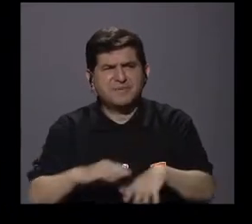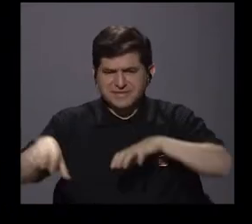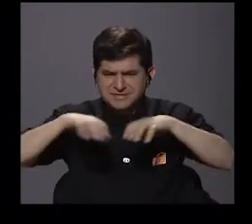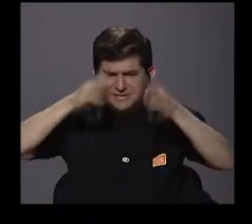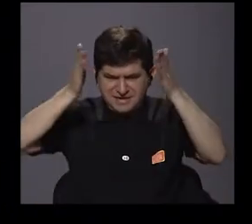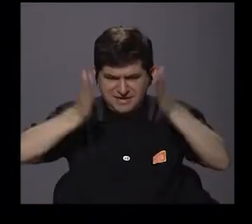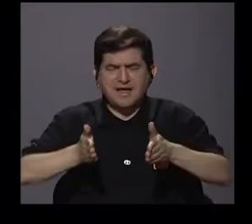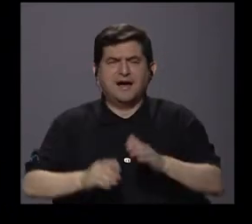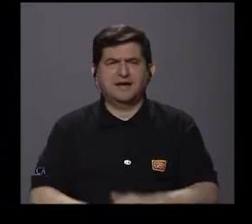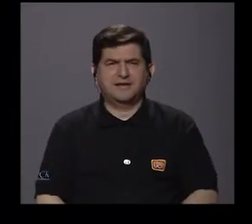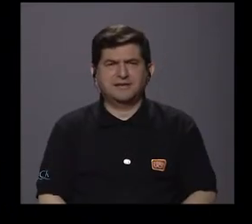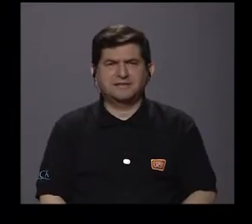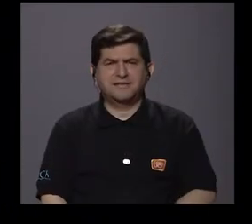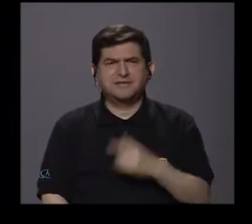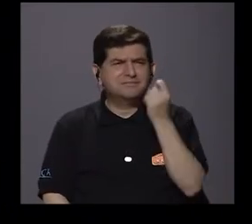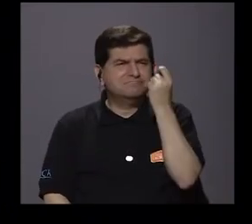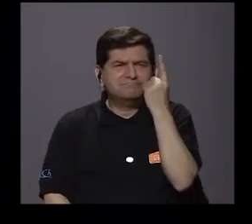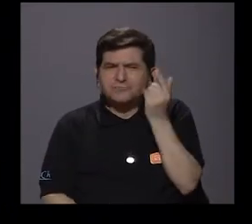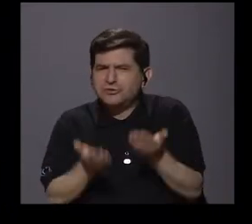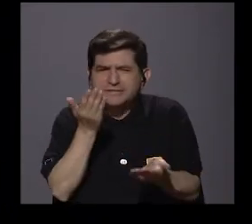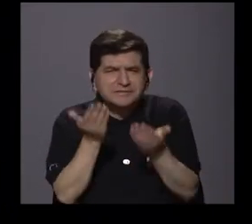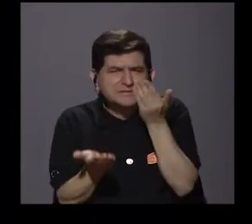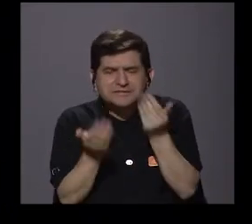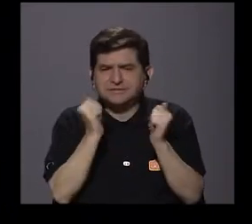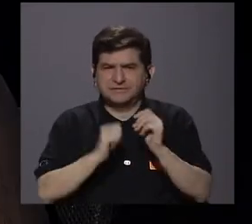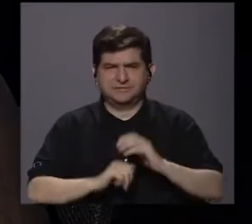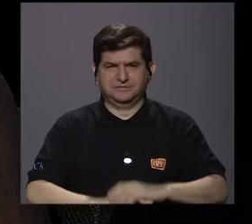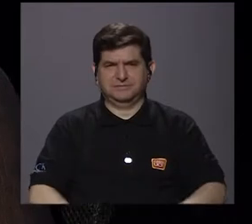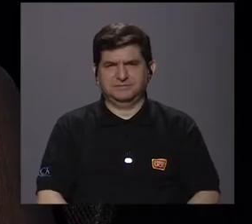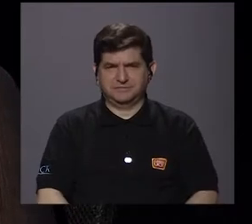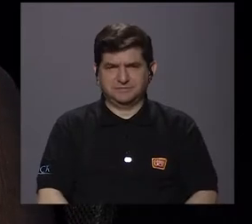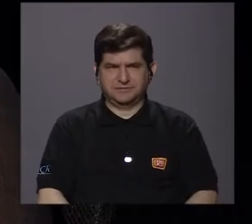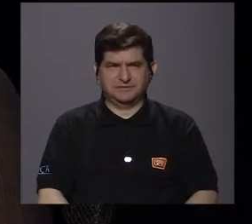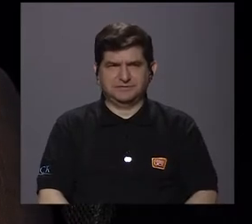todavía, digamos, no la entiendo en el sentido de cómo,